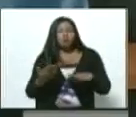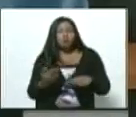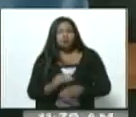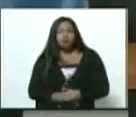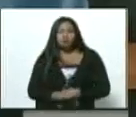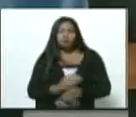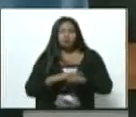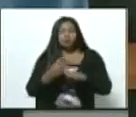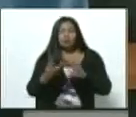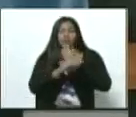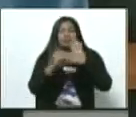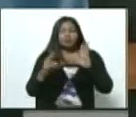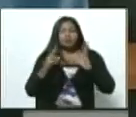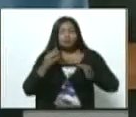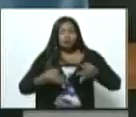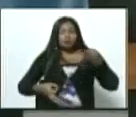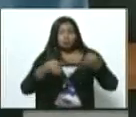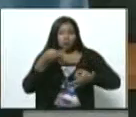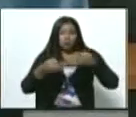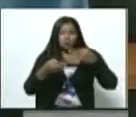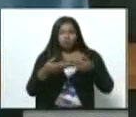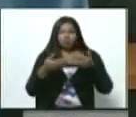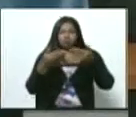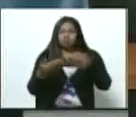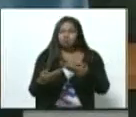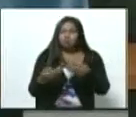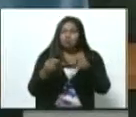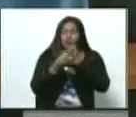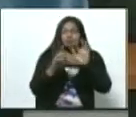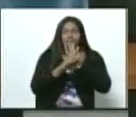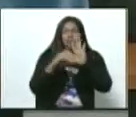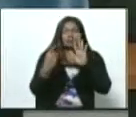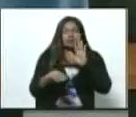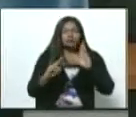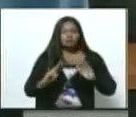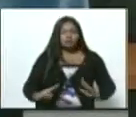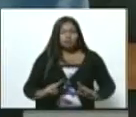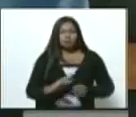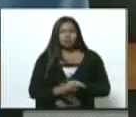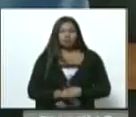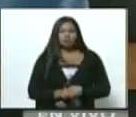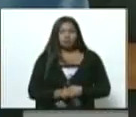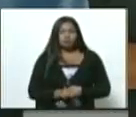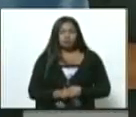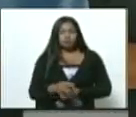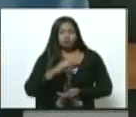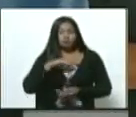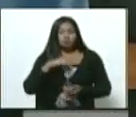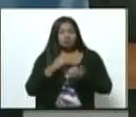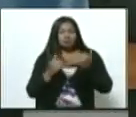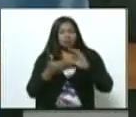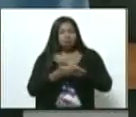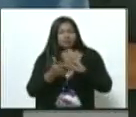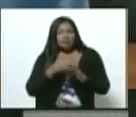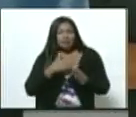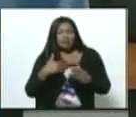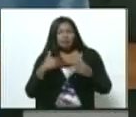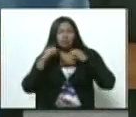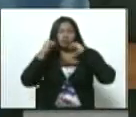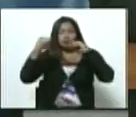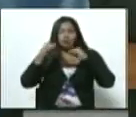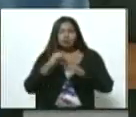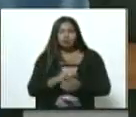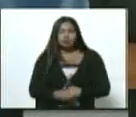derecho a la justicia forma parte de esos derechos humanos. Y es lo que nosotros finalmente vamos a lograr,